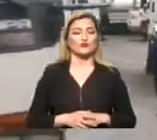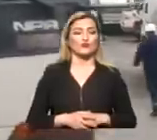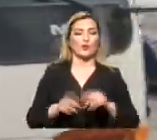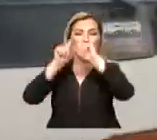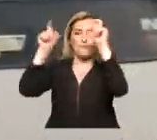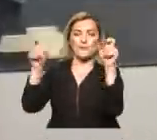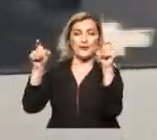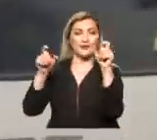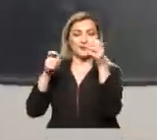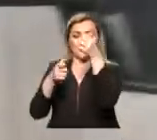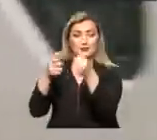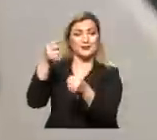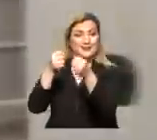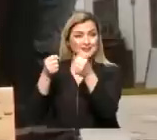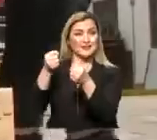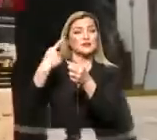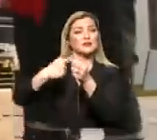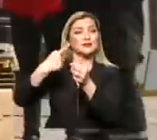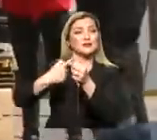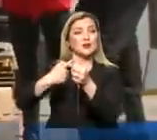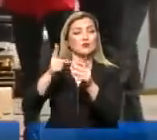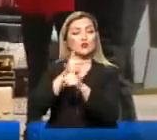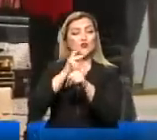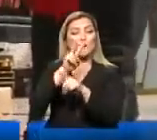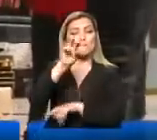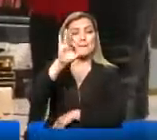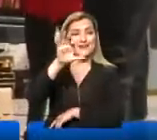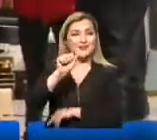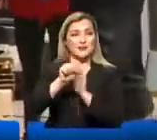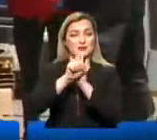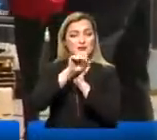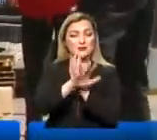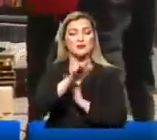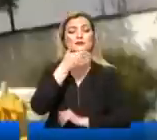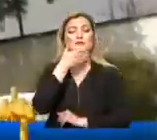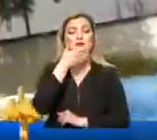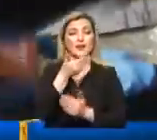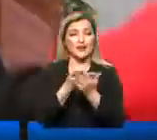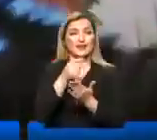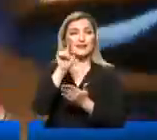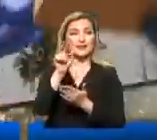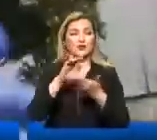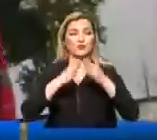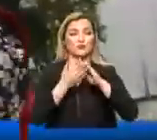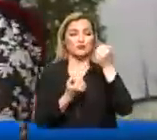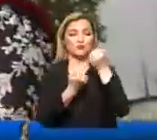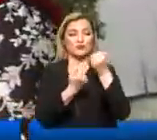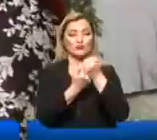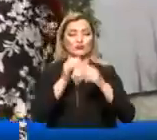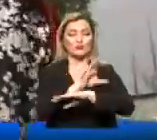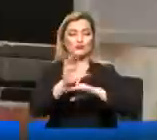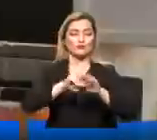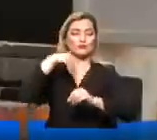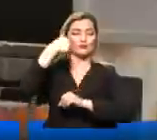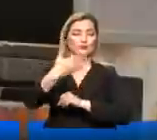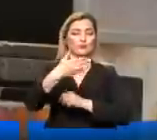Quito realiza una donación de productos Vita para la Cruz Roja en agradecimiento por apoyar a las comunidades rurales en